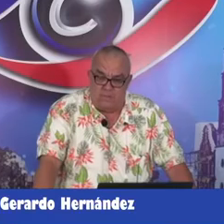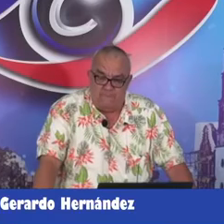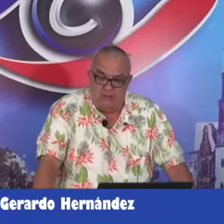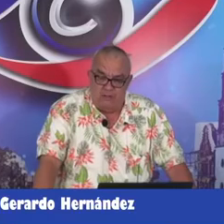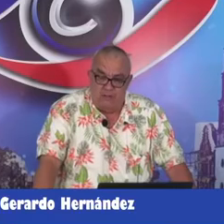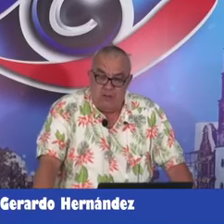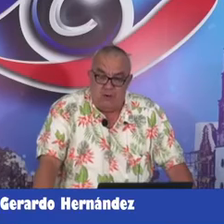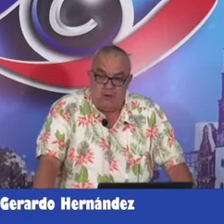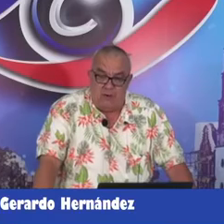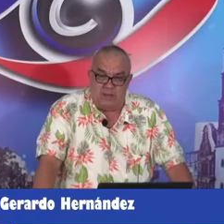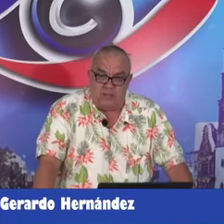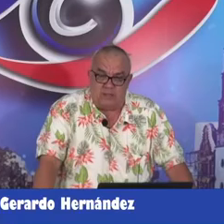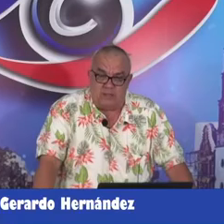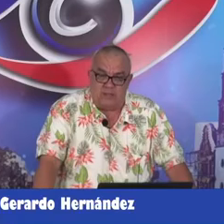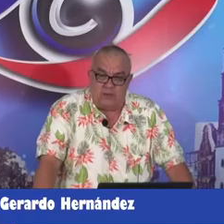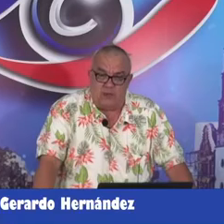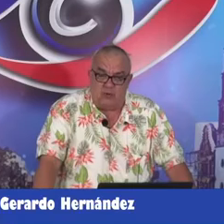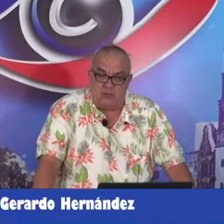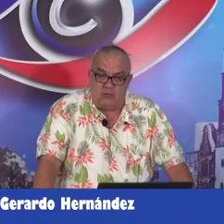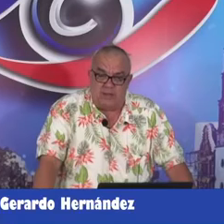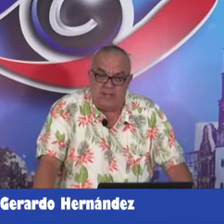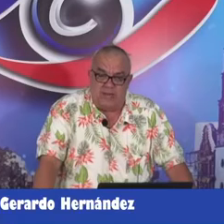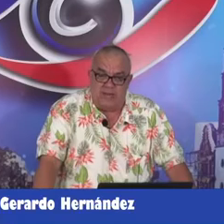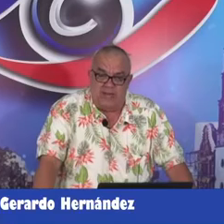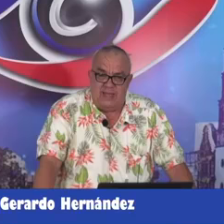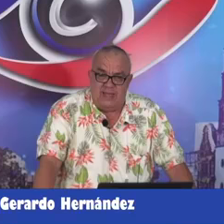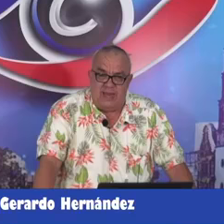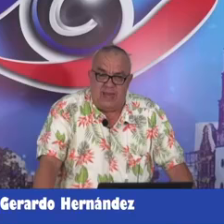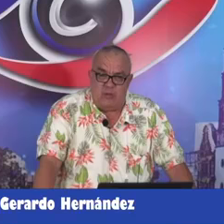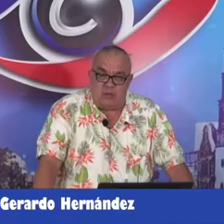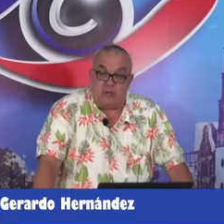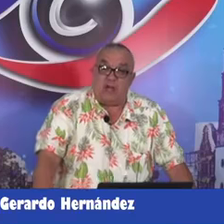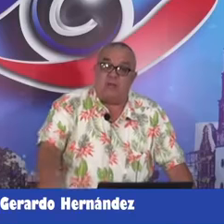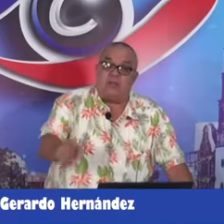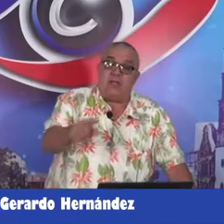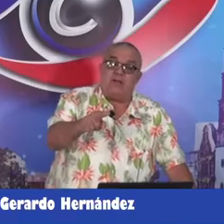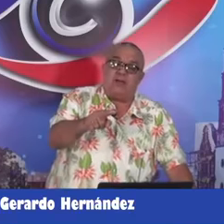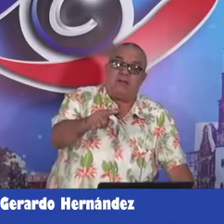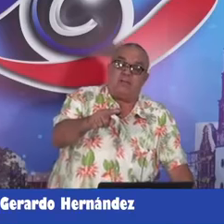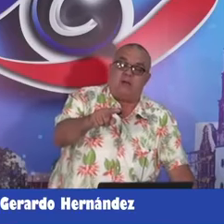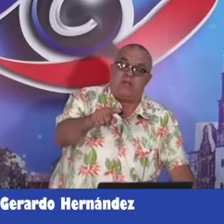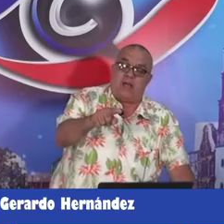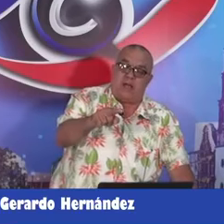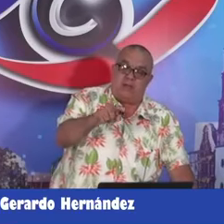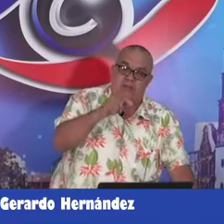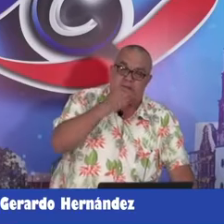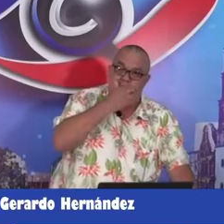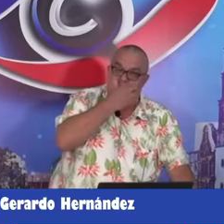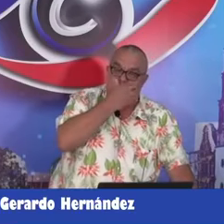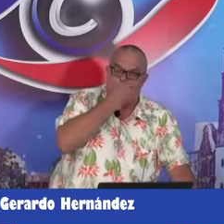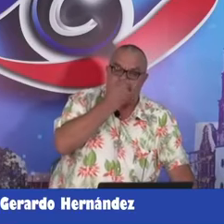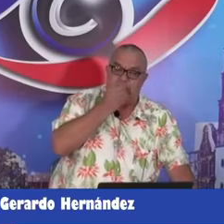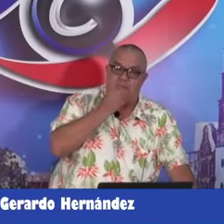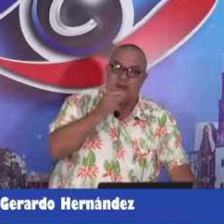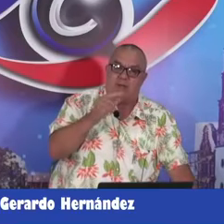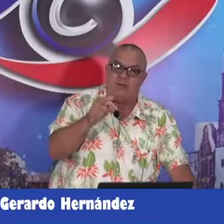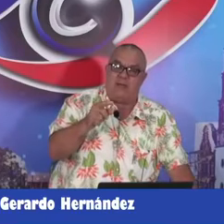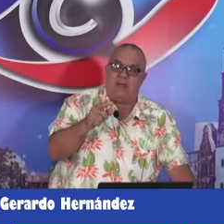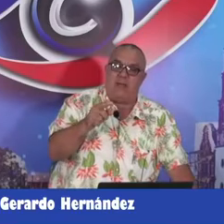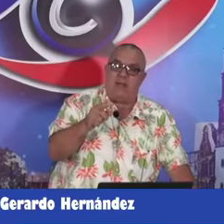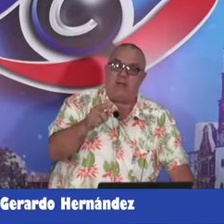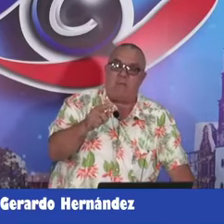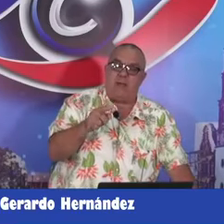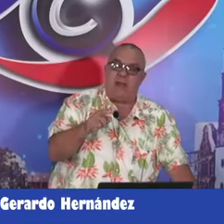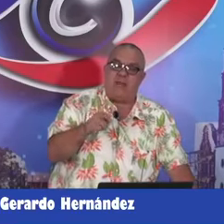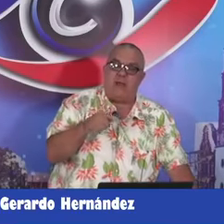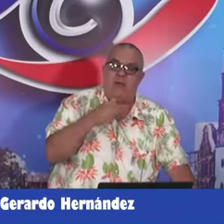favor, compartan esta transmisión. Nos vemos mañana en otra. Vamos a entrevistar a la presidenta para que nos diga